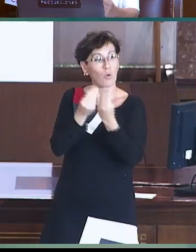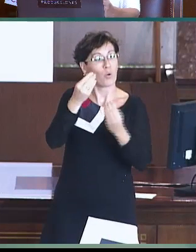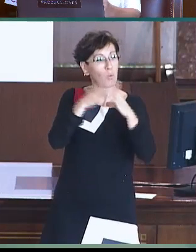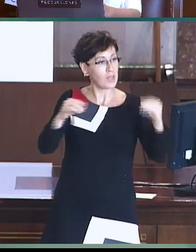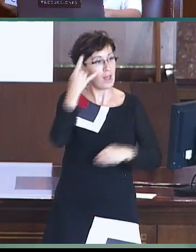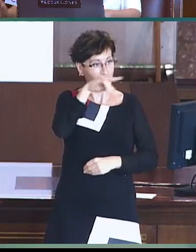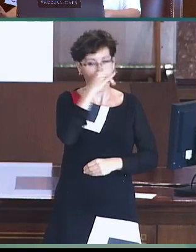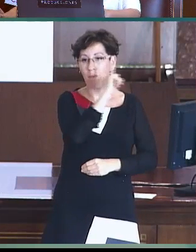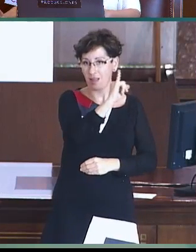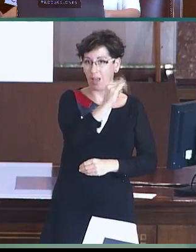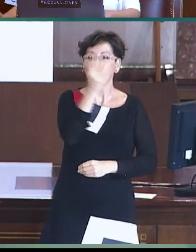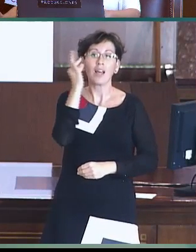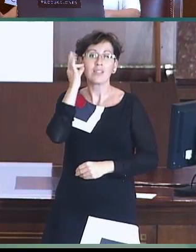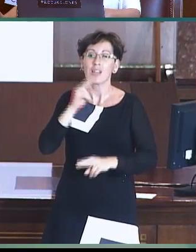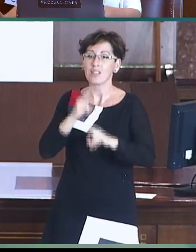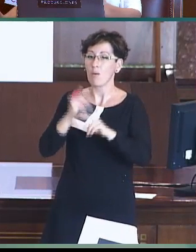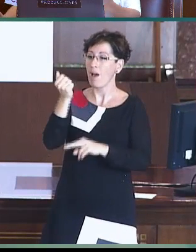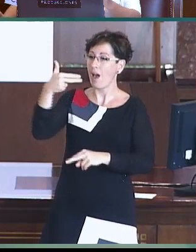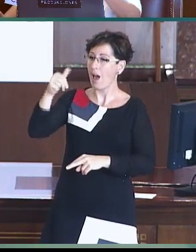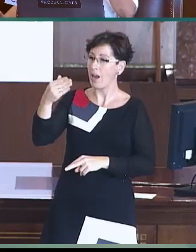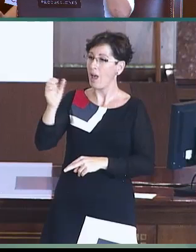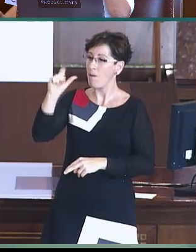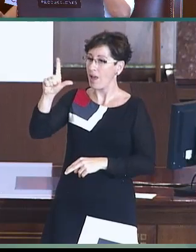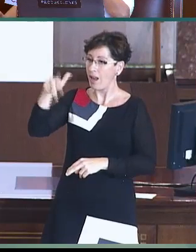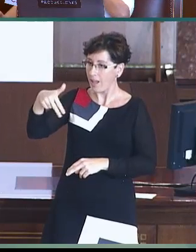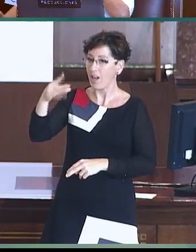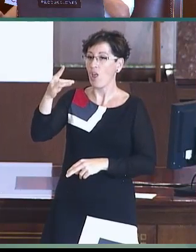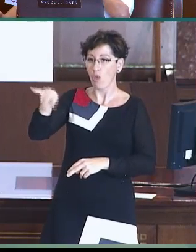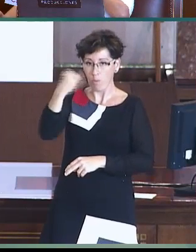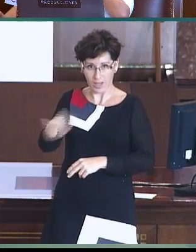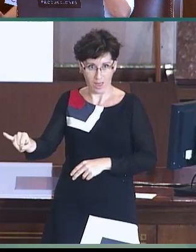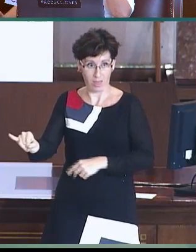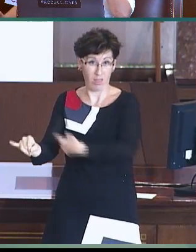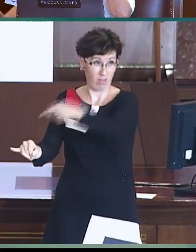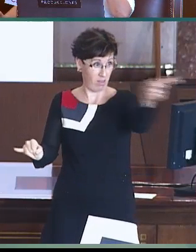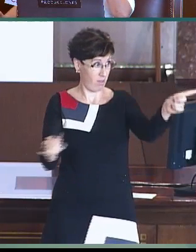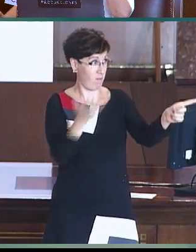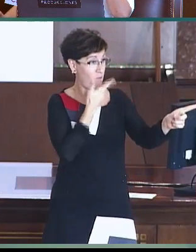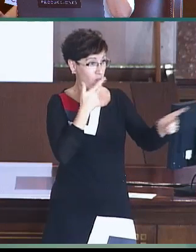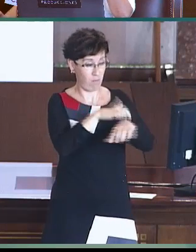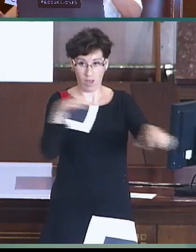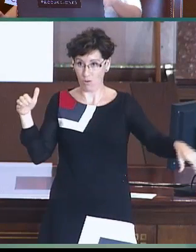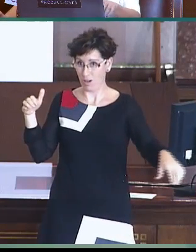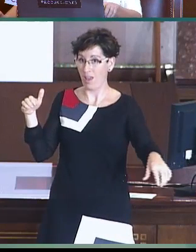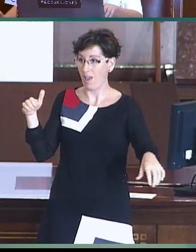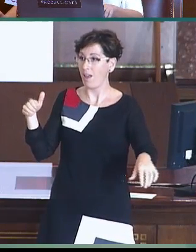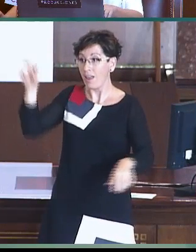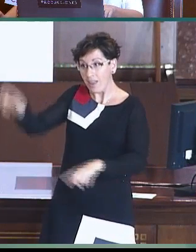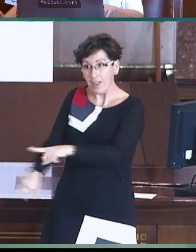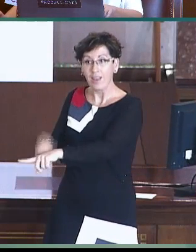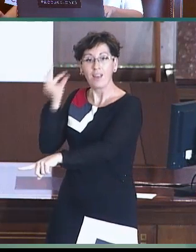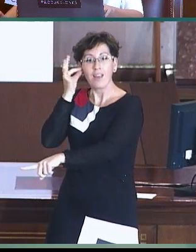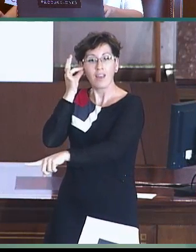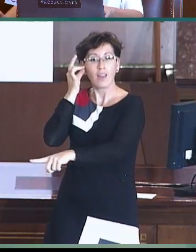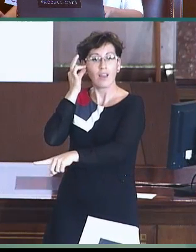con Ana Belén Domínguez, que yo creo que también es conocido por vosotros, por la mayoría. Es una persona que se dedica, es una profesora